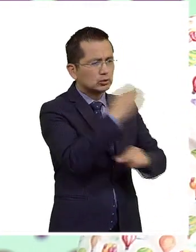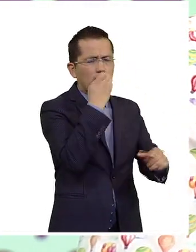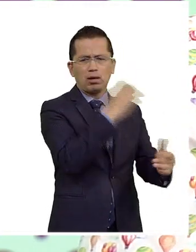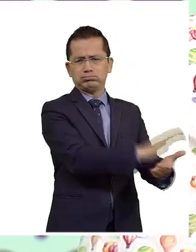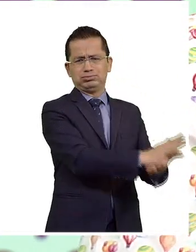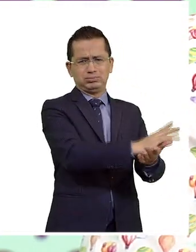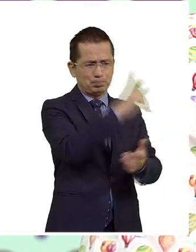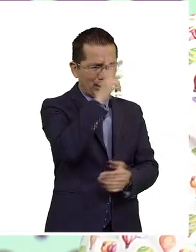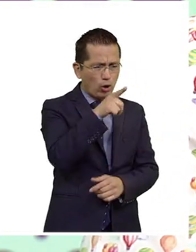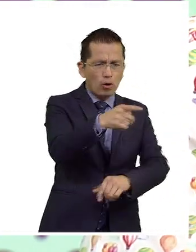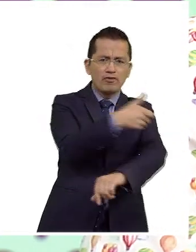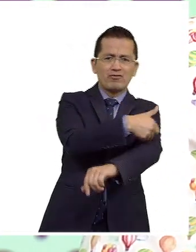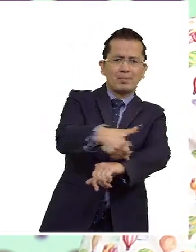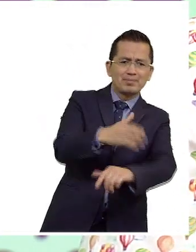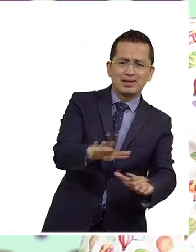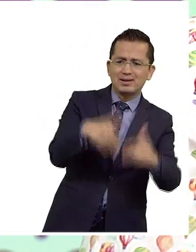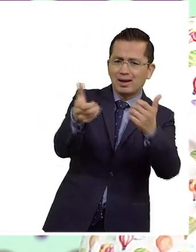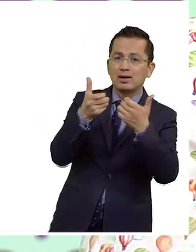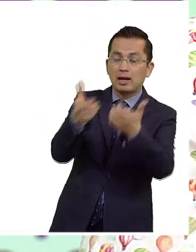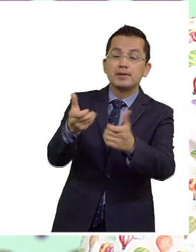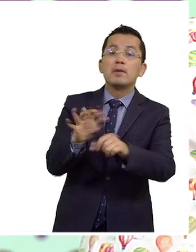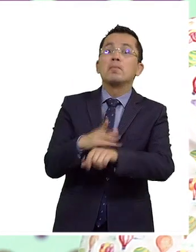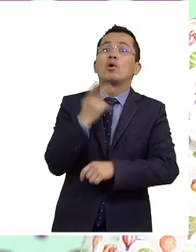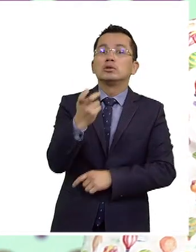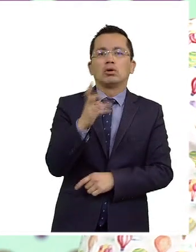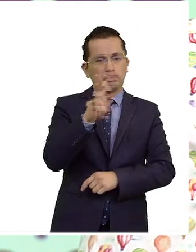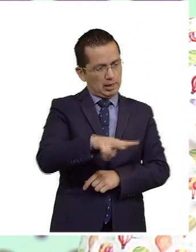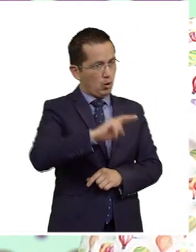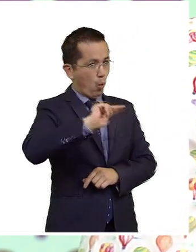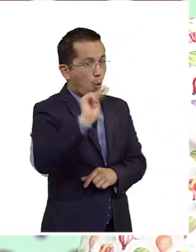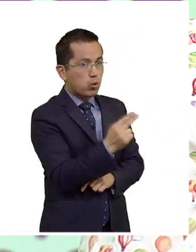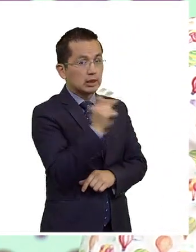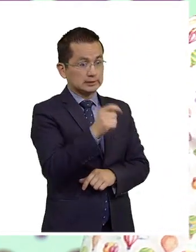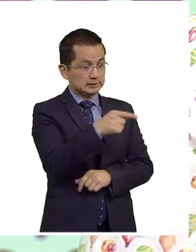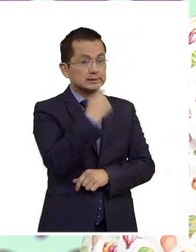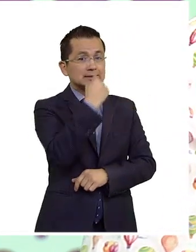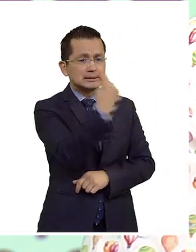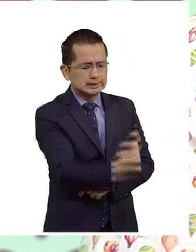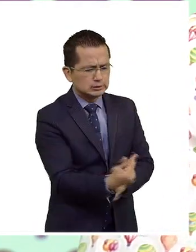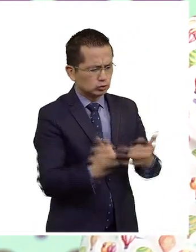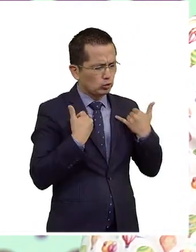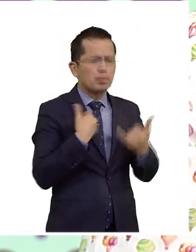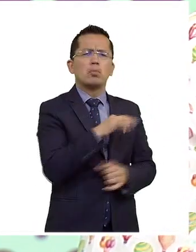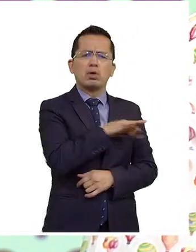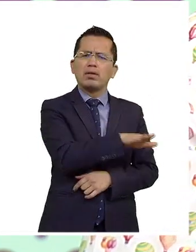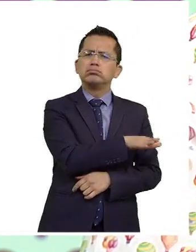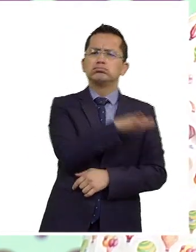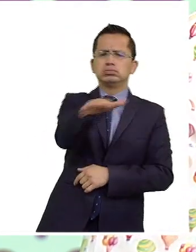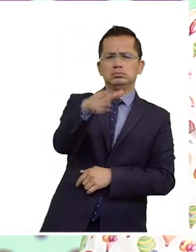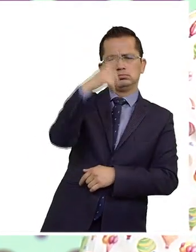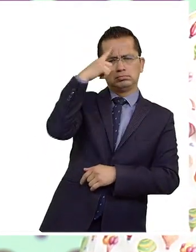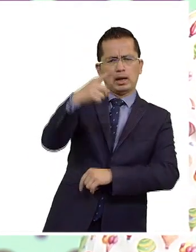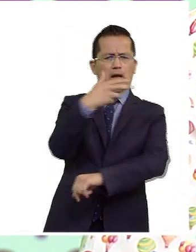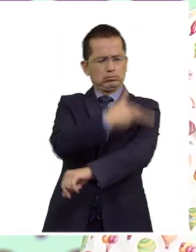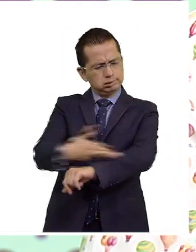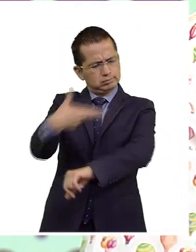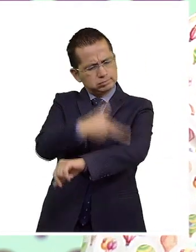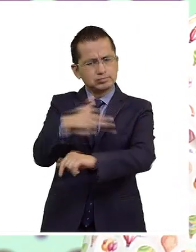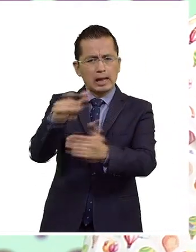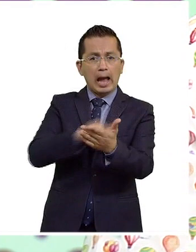niños y adolescentes puedan acceder a este trámite administrativo sin importar su edad. En eso consiste principalmente la